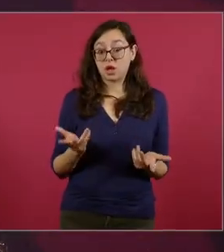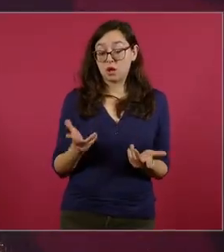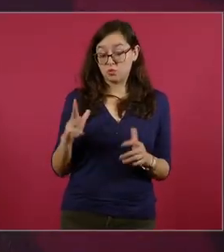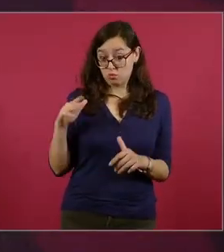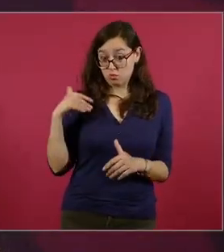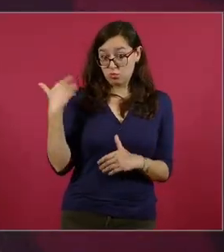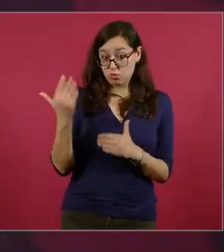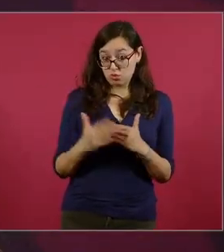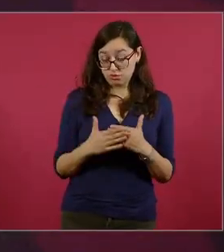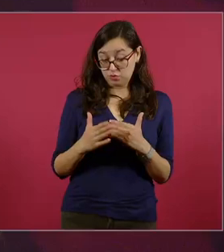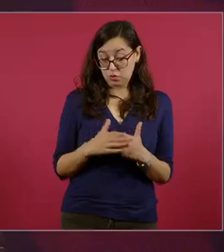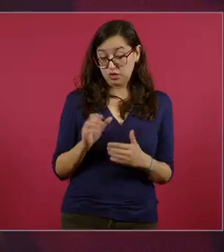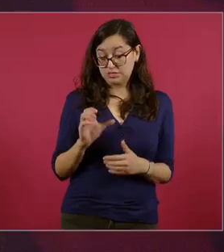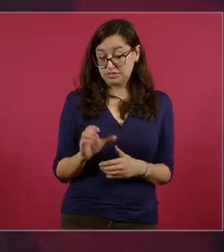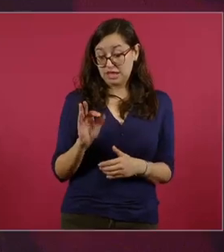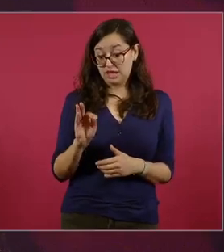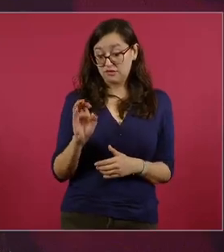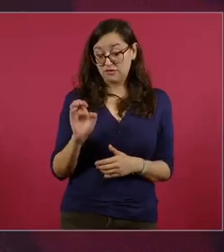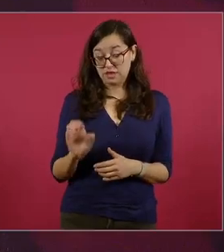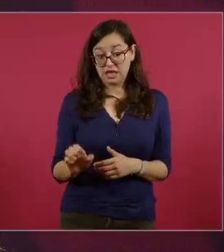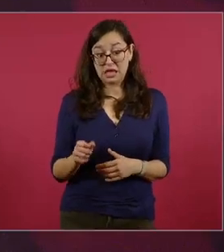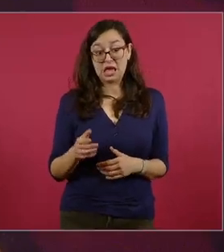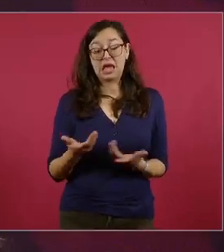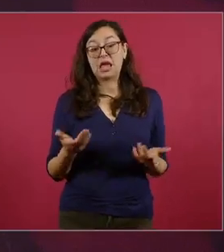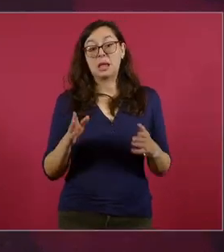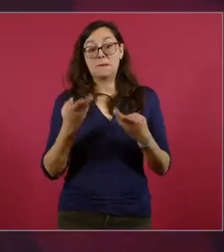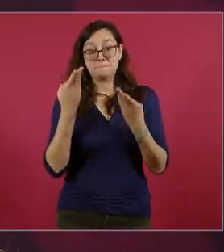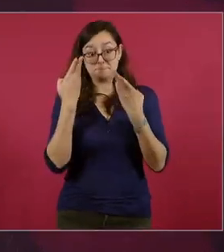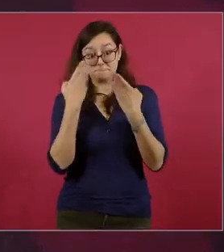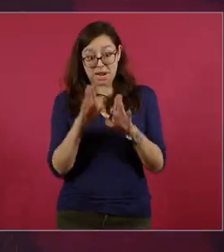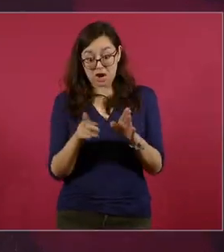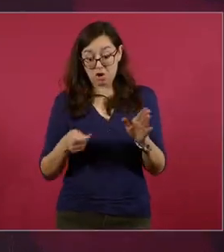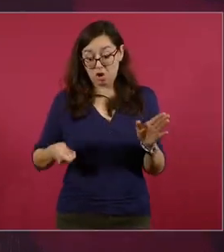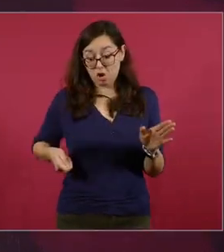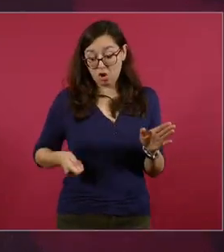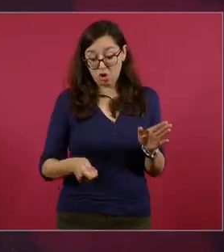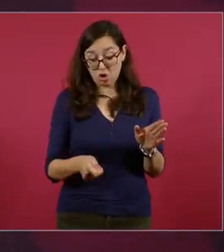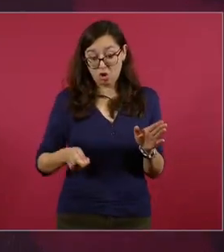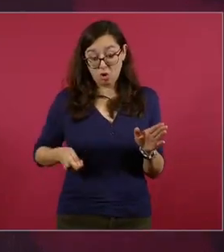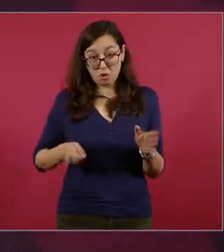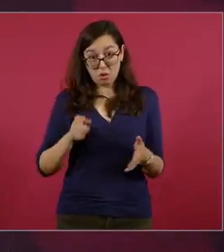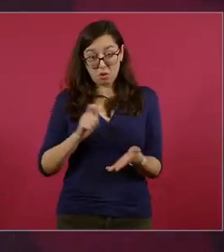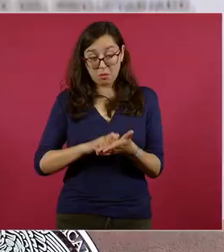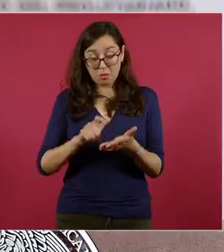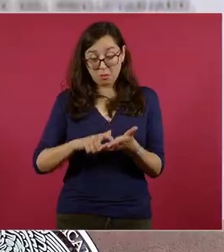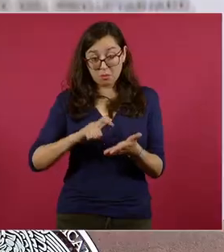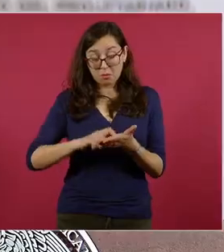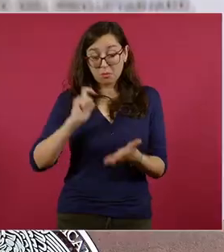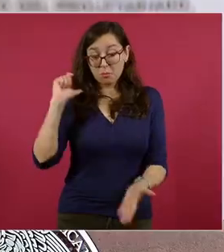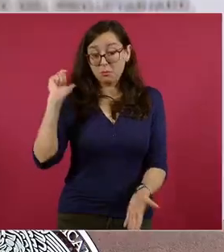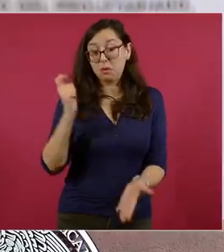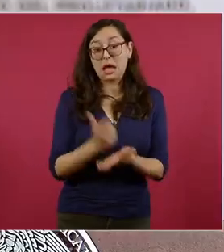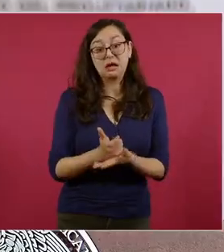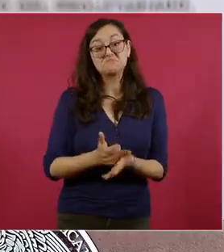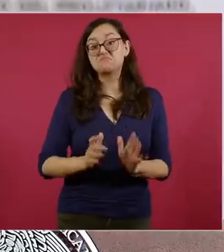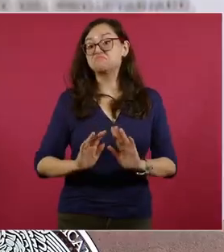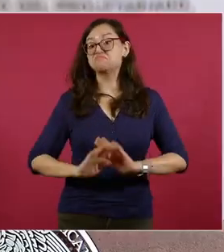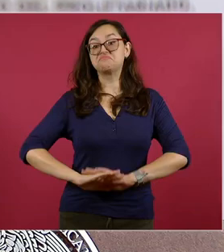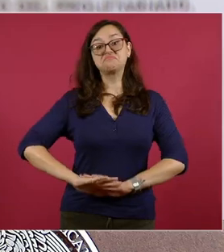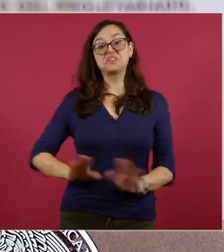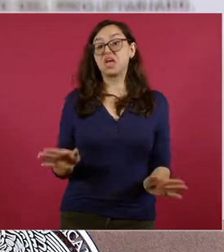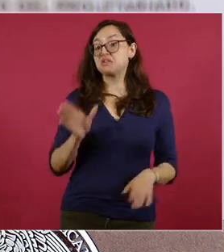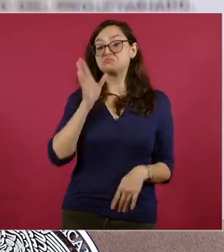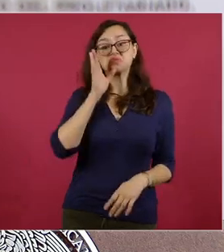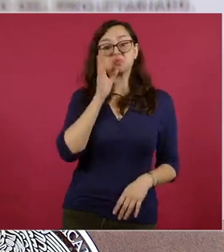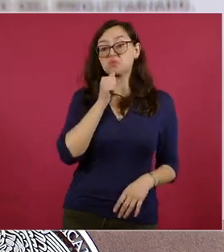pagar el recibo de la luz en cajeros automáticos. Pero esto es falso. La CFE desmintió esa versión e informó que el pago